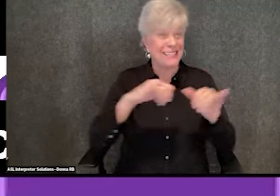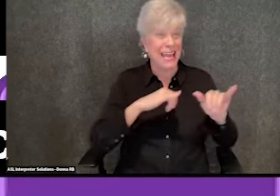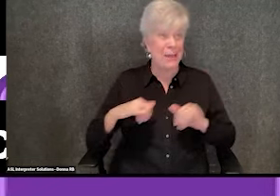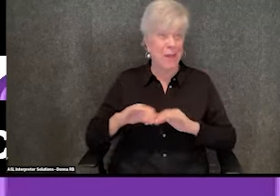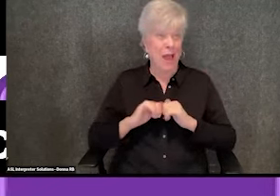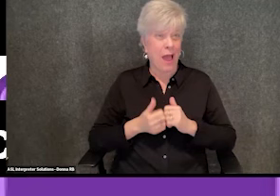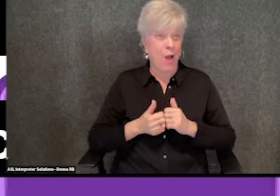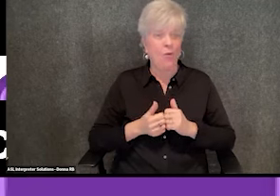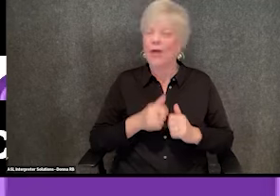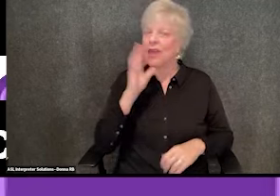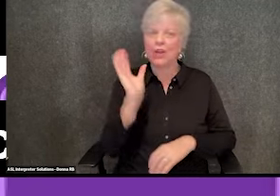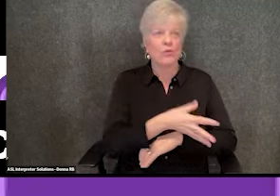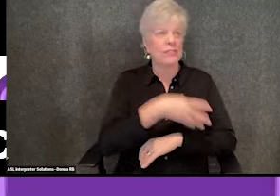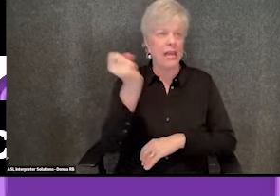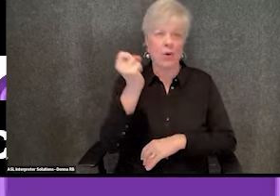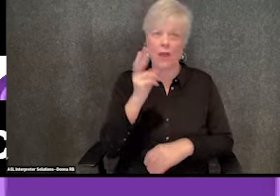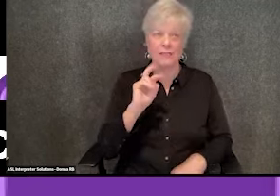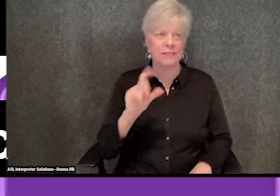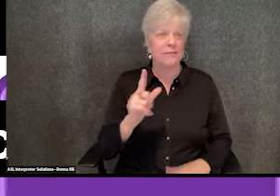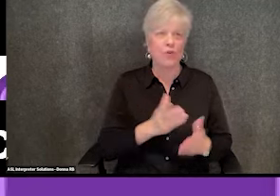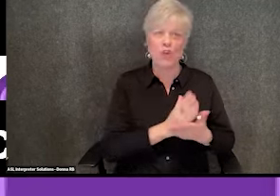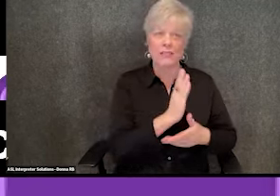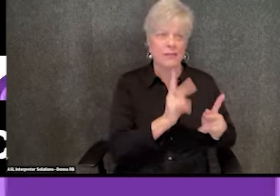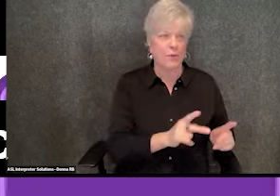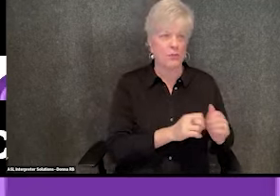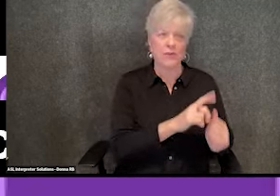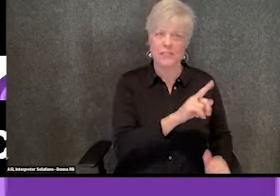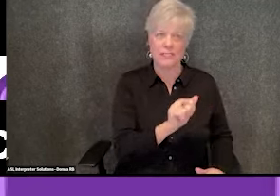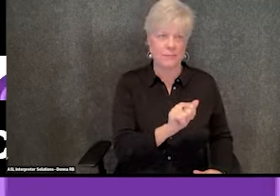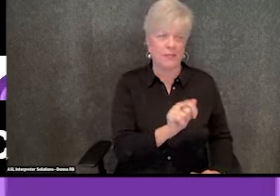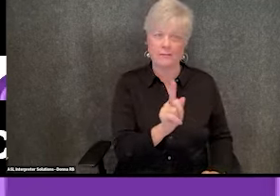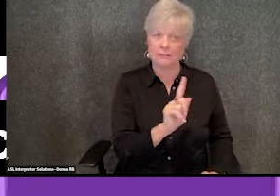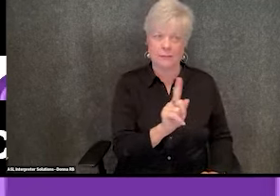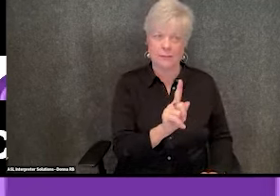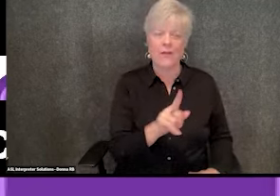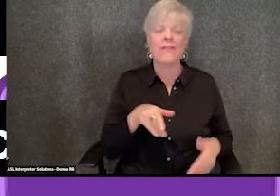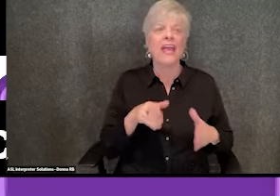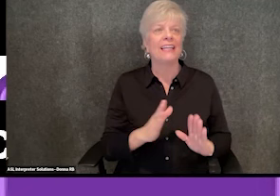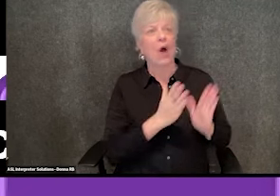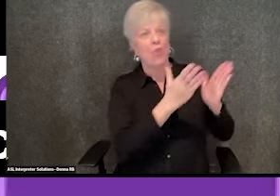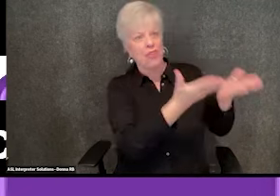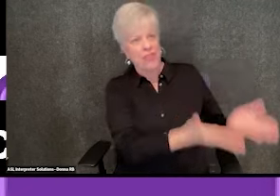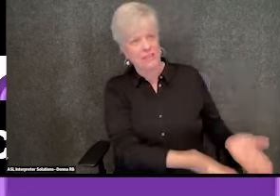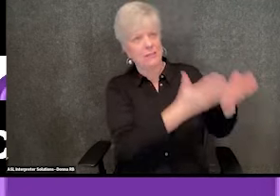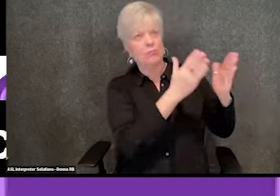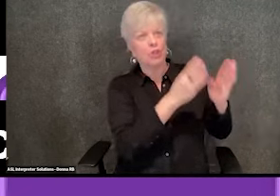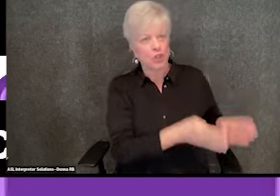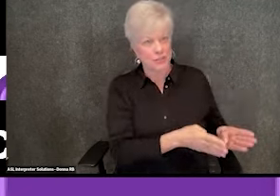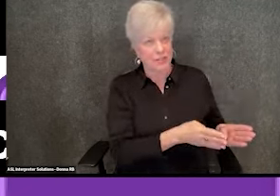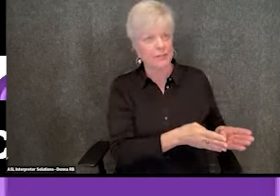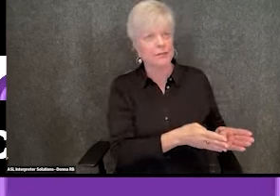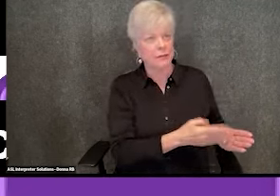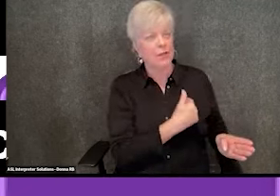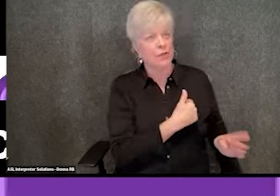apoyo, es que no quitan los derechos civiles de la persona a tomar sus propias decisiones. Permite que